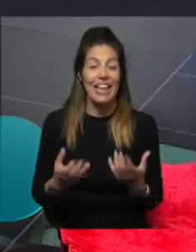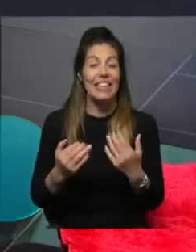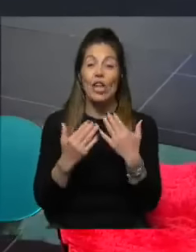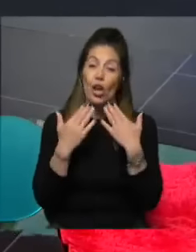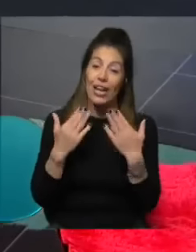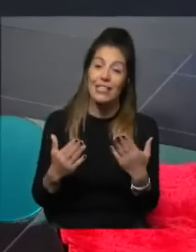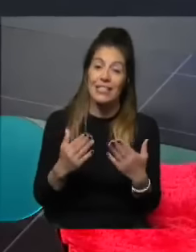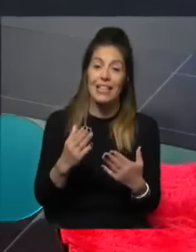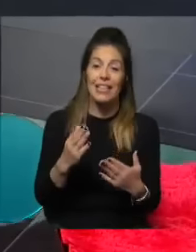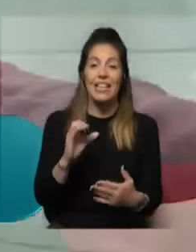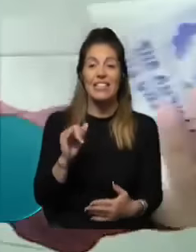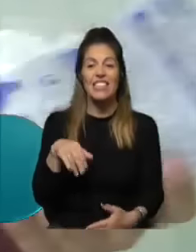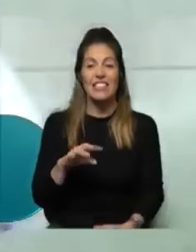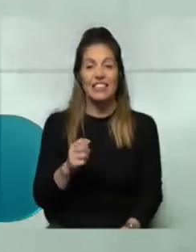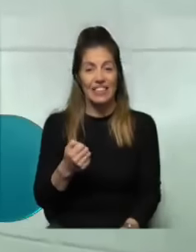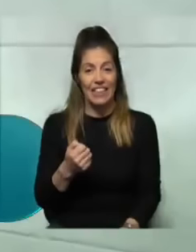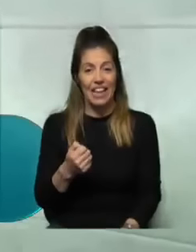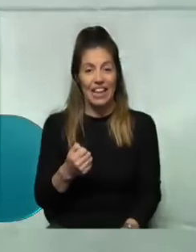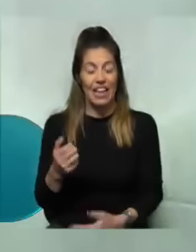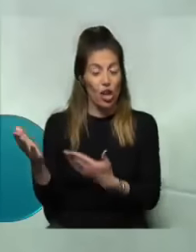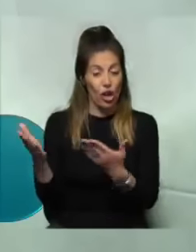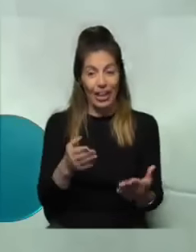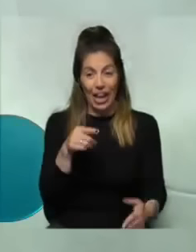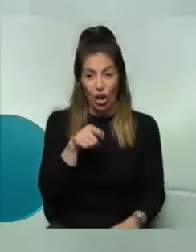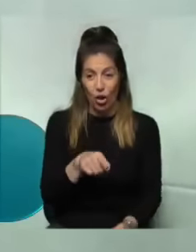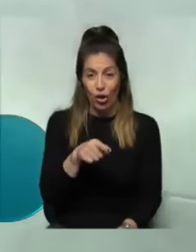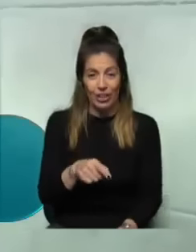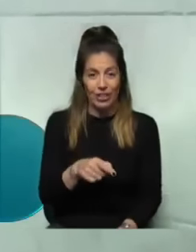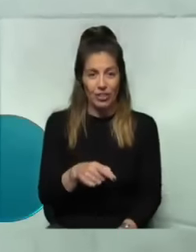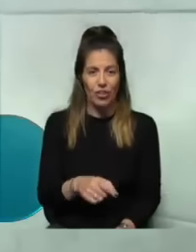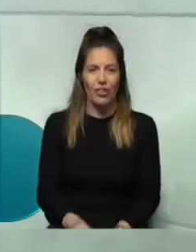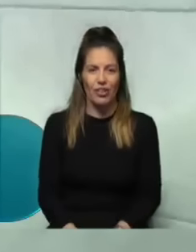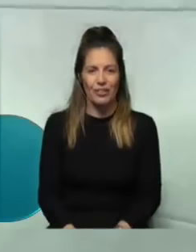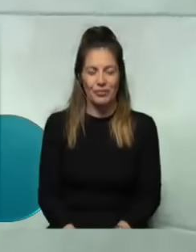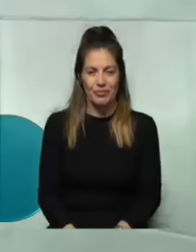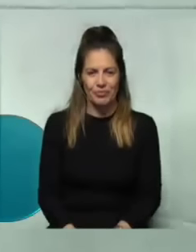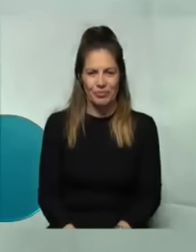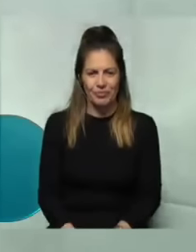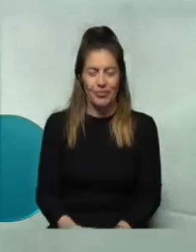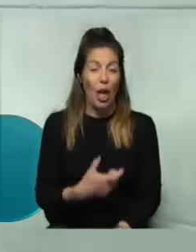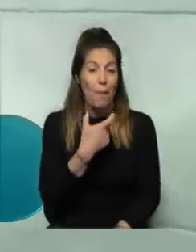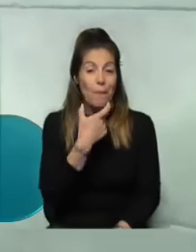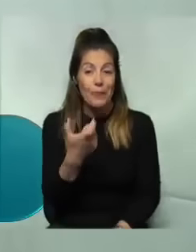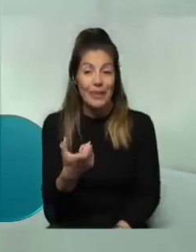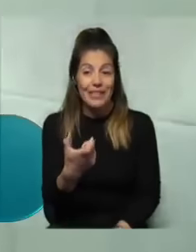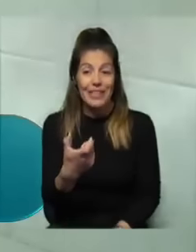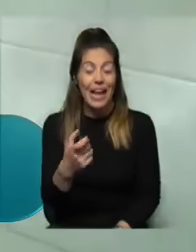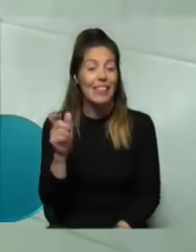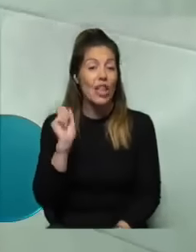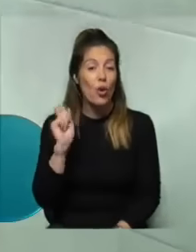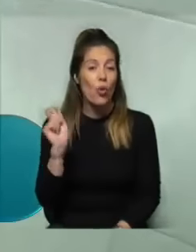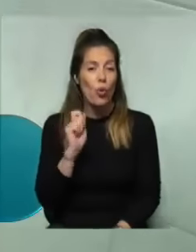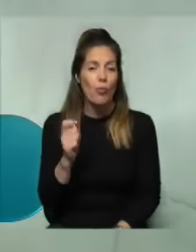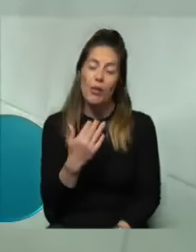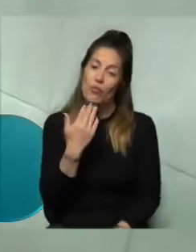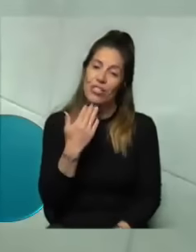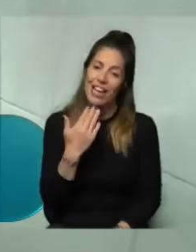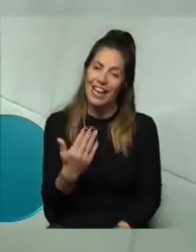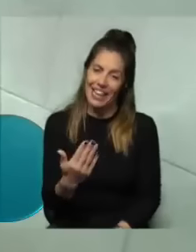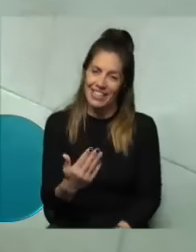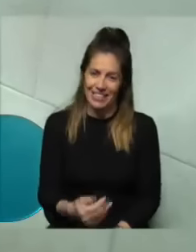Cintia, que nos regaló esta pizza de cumple. Mirá vos lo que es la pizza de cumple, Fito, que llegó esta mañana. Ay, le agradecemos a la señora